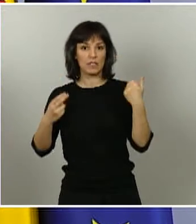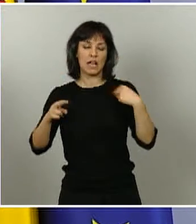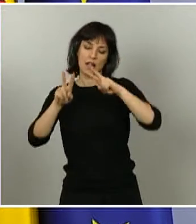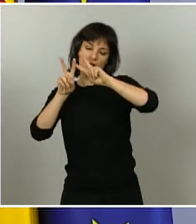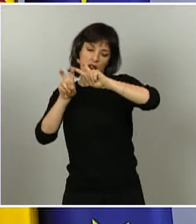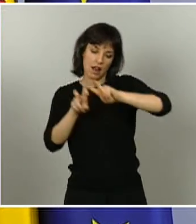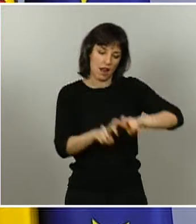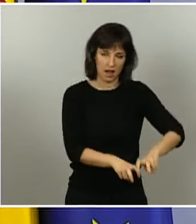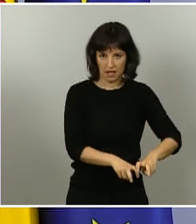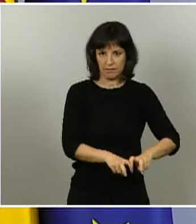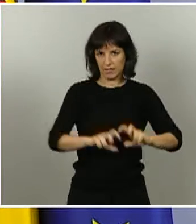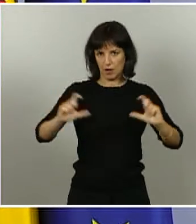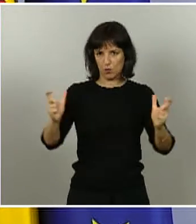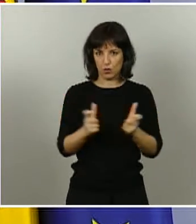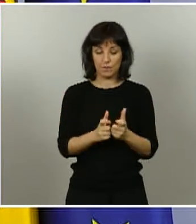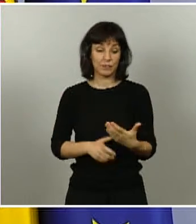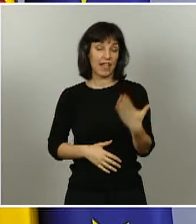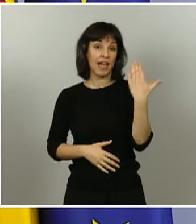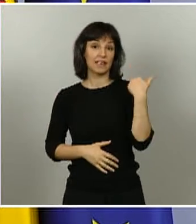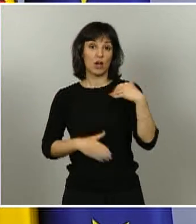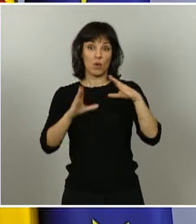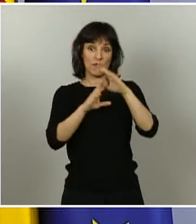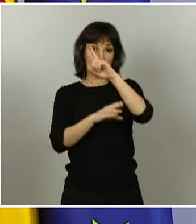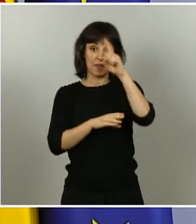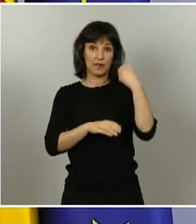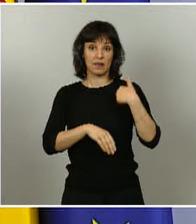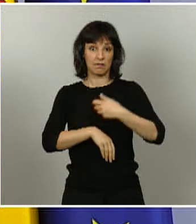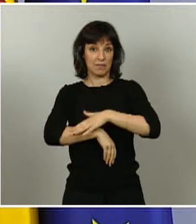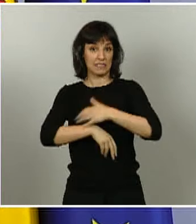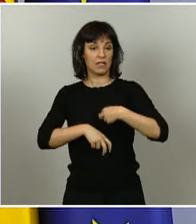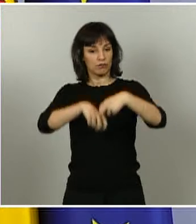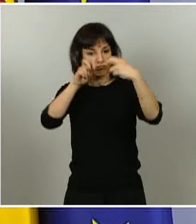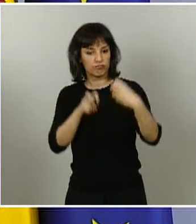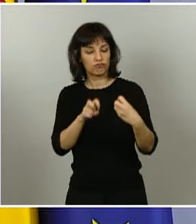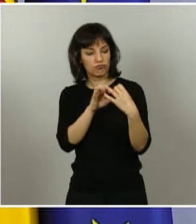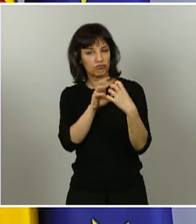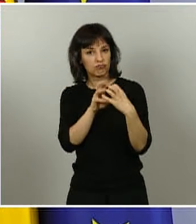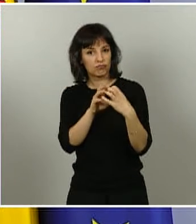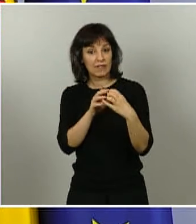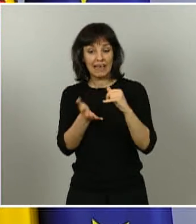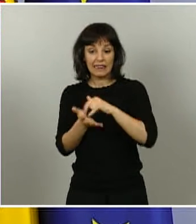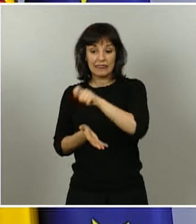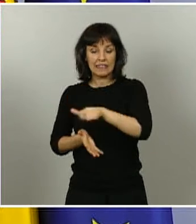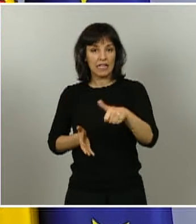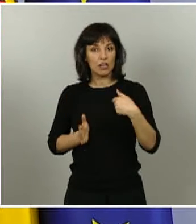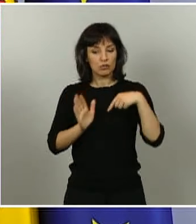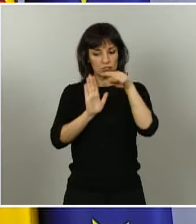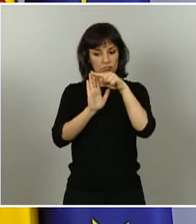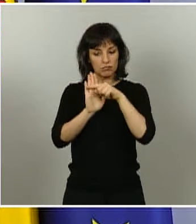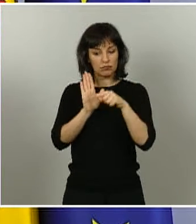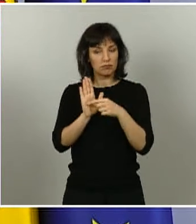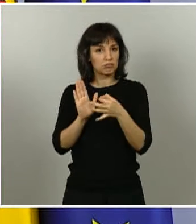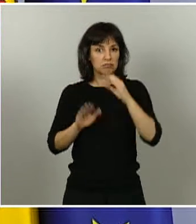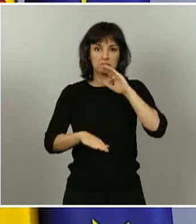la analizamos ayer en la reunión bilateral. Cumple con todos los requisitos, a juicio de los técnicos, para progresar a fase 1 y no ha